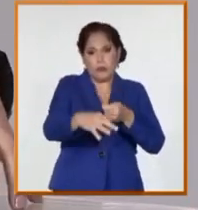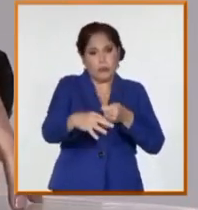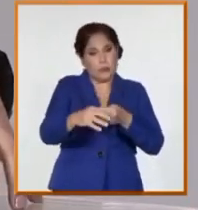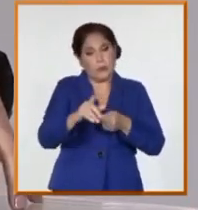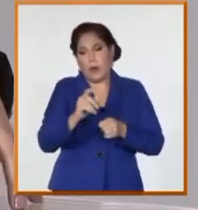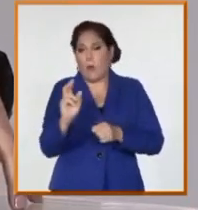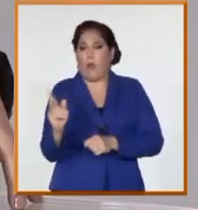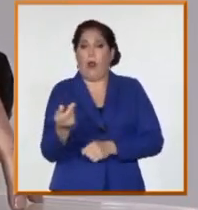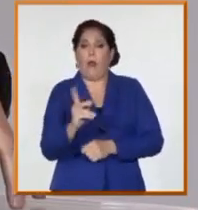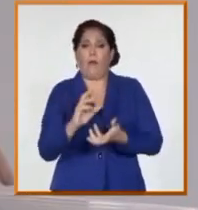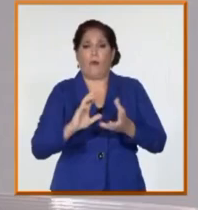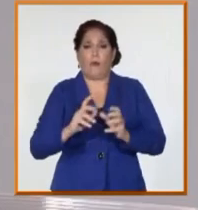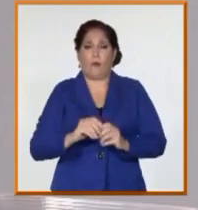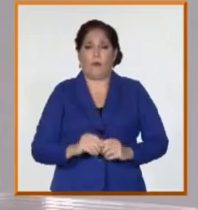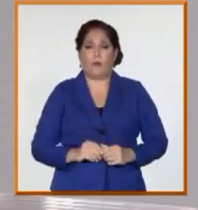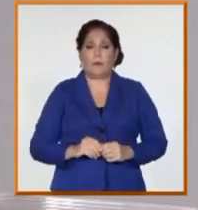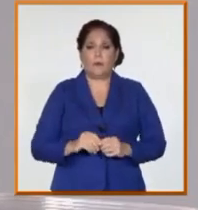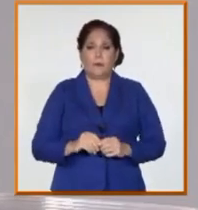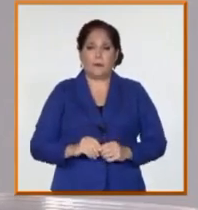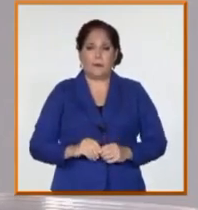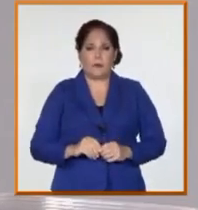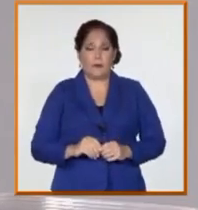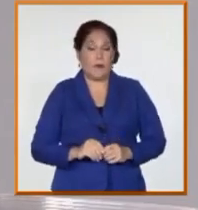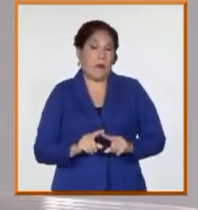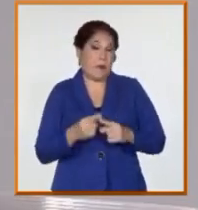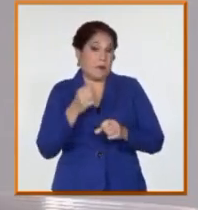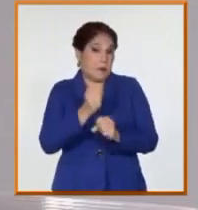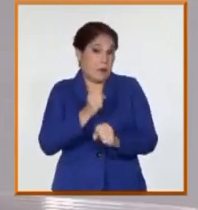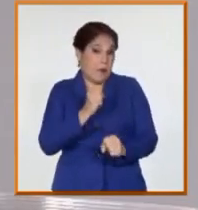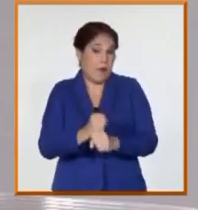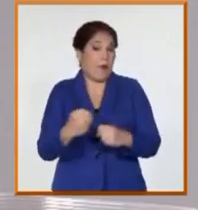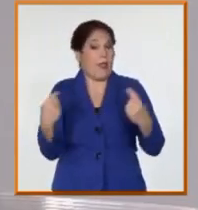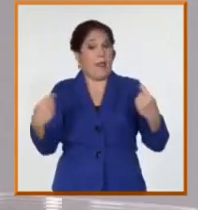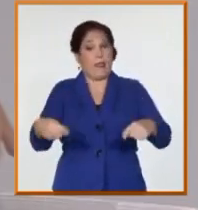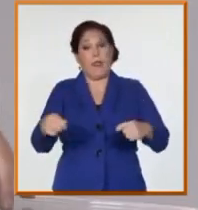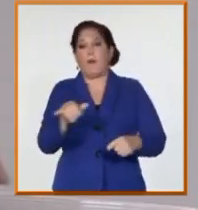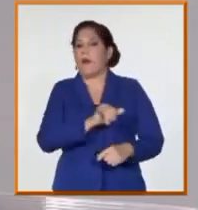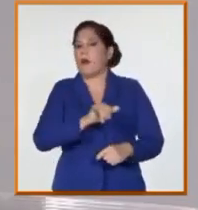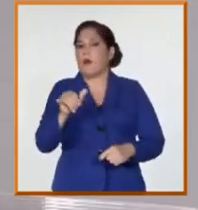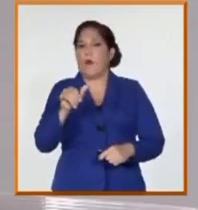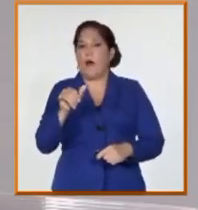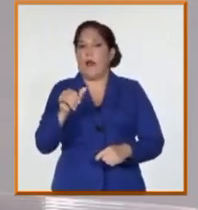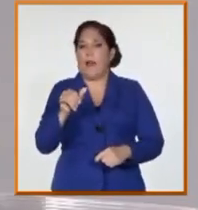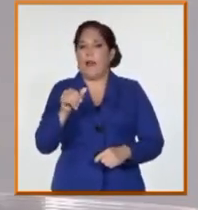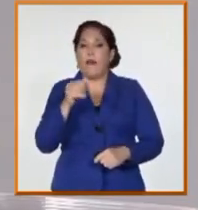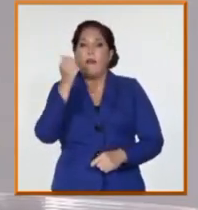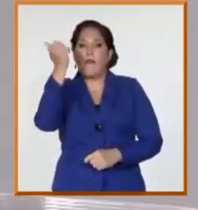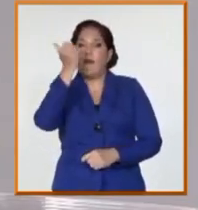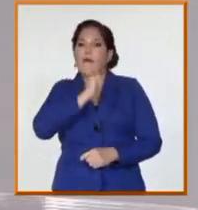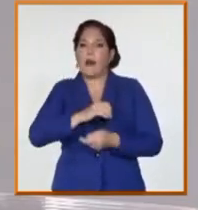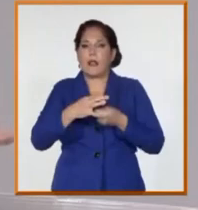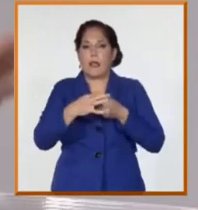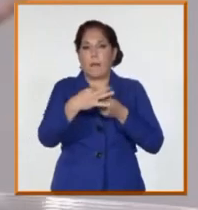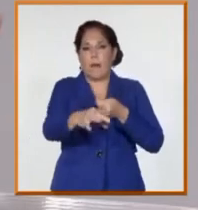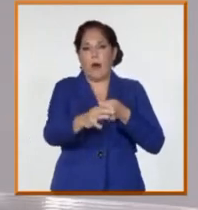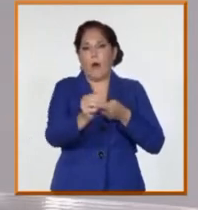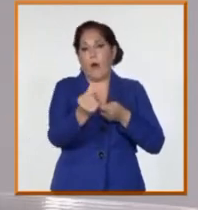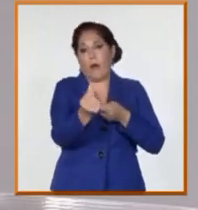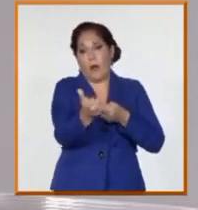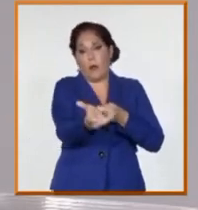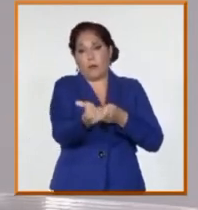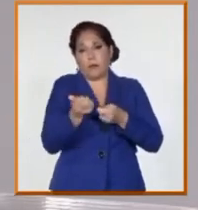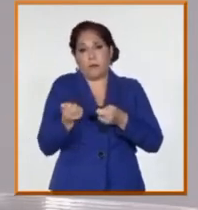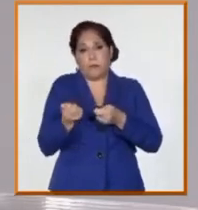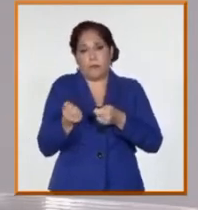permitan se va a habilitar la caja extra para que los trabajadores también puedan acceder y tenga más facilidad de la extracción o